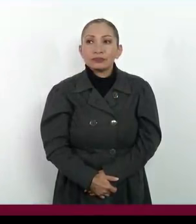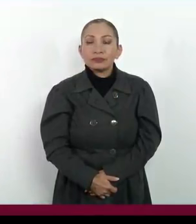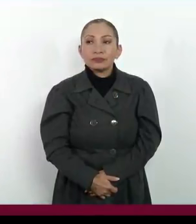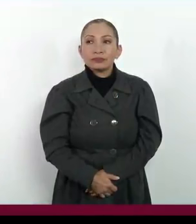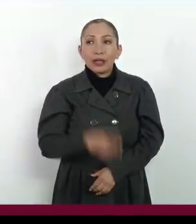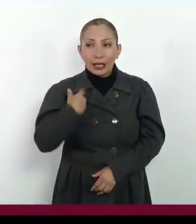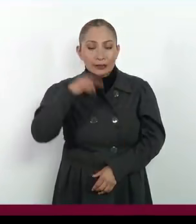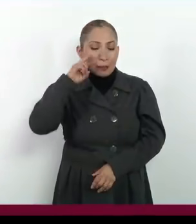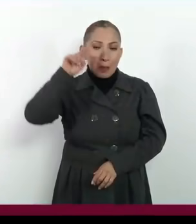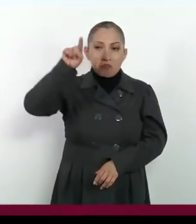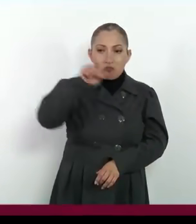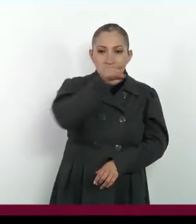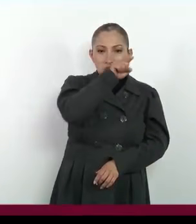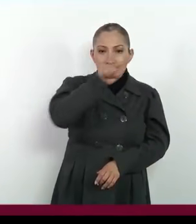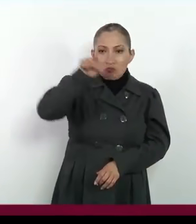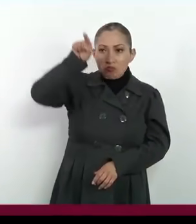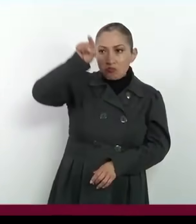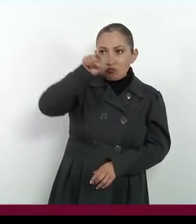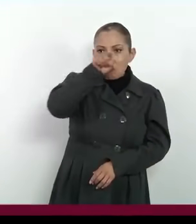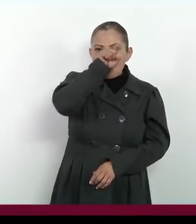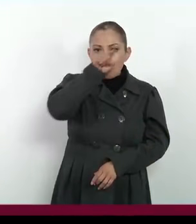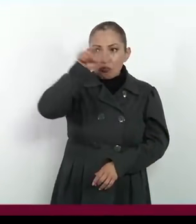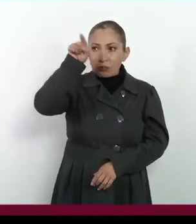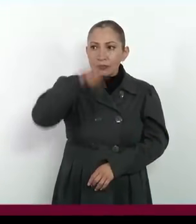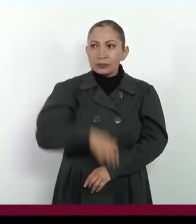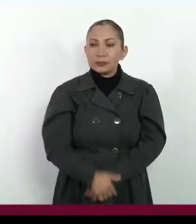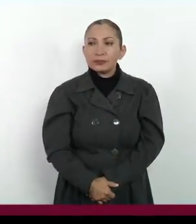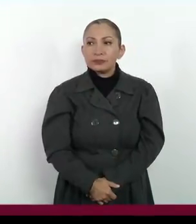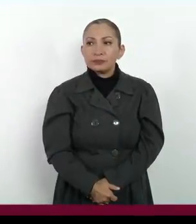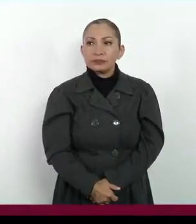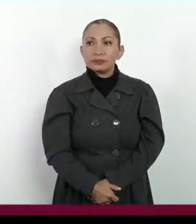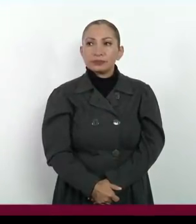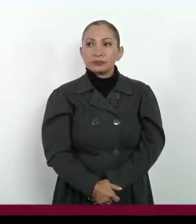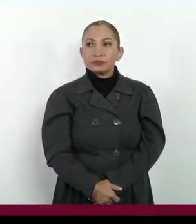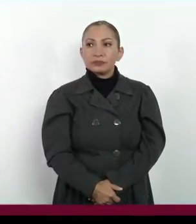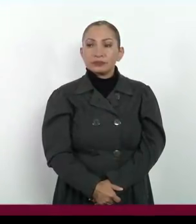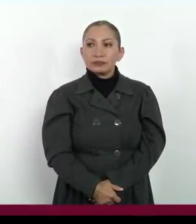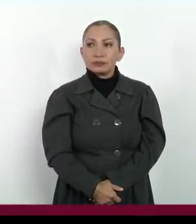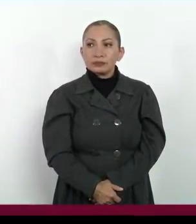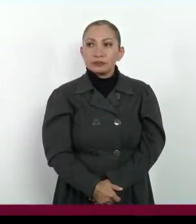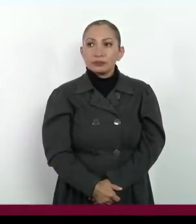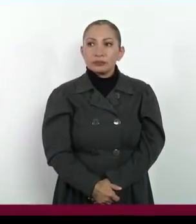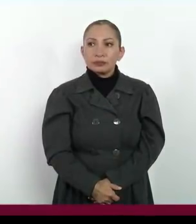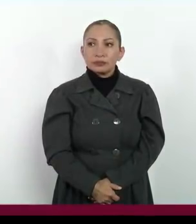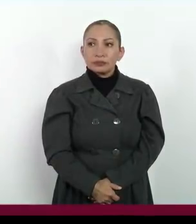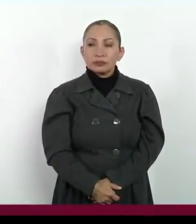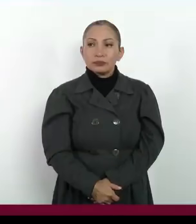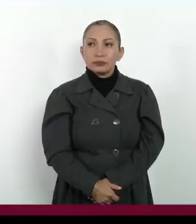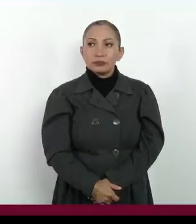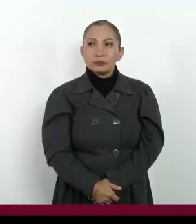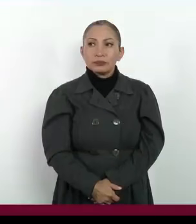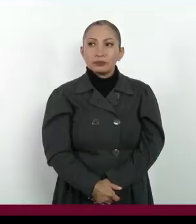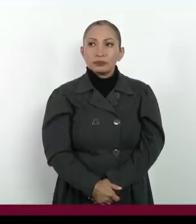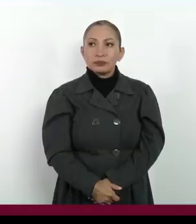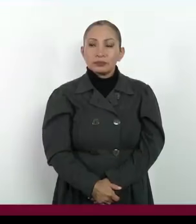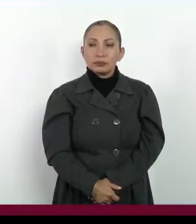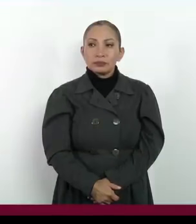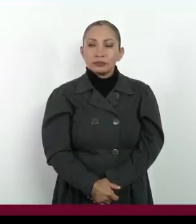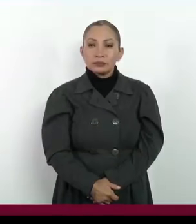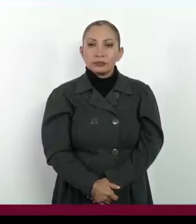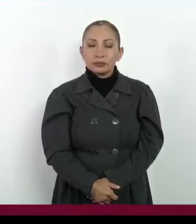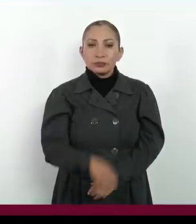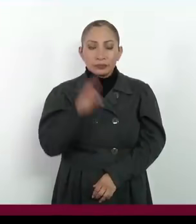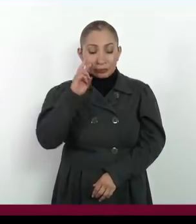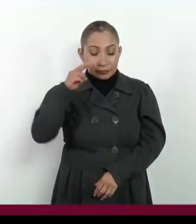aquí lo que se vería es más o menos algo así. Ok. Y ya por atrás se ve esta